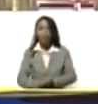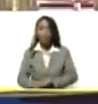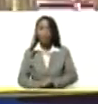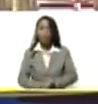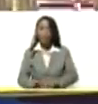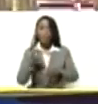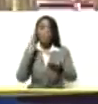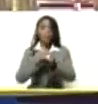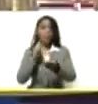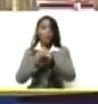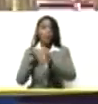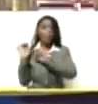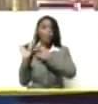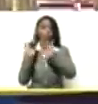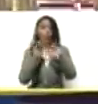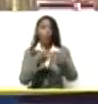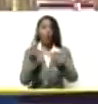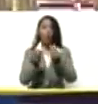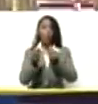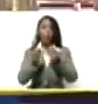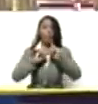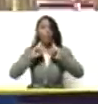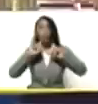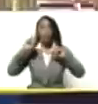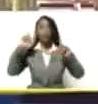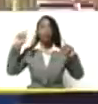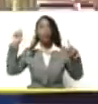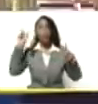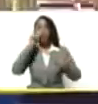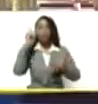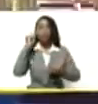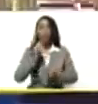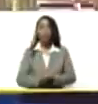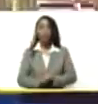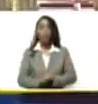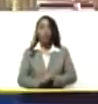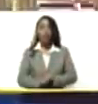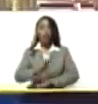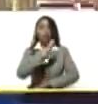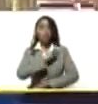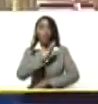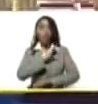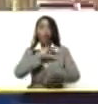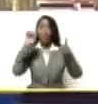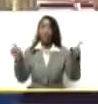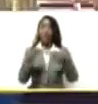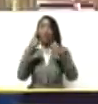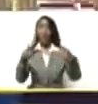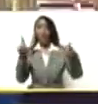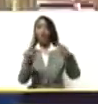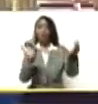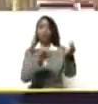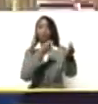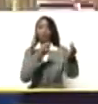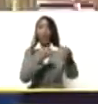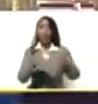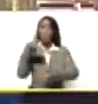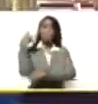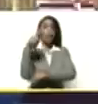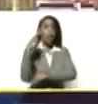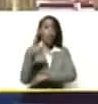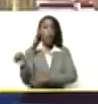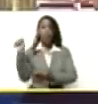participando como músicos y músicas en sus orquestas en sus parroquias en